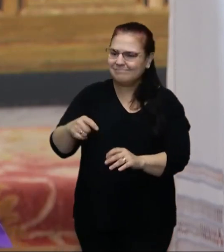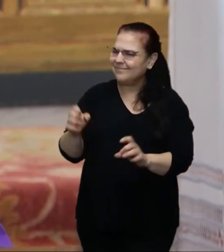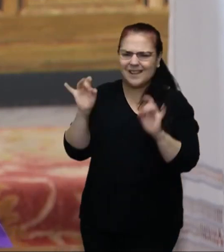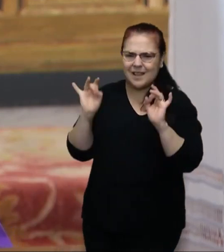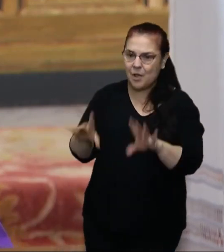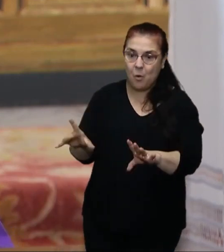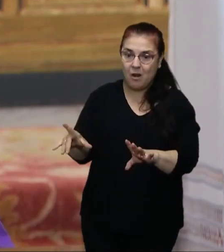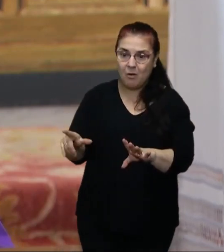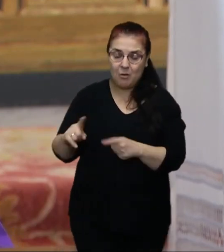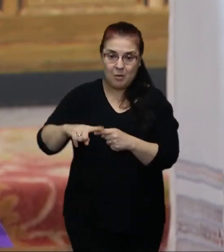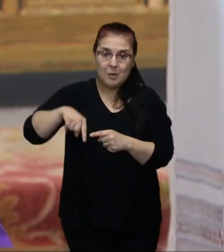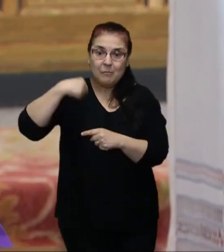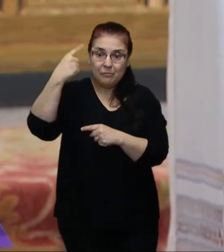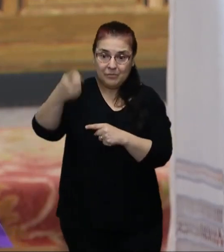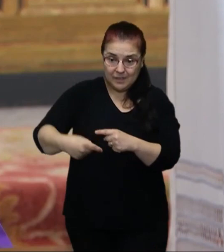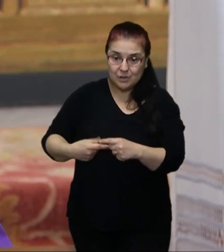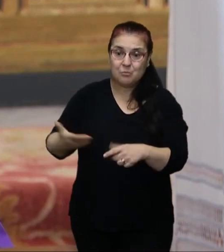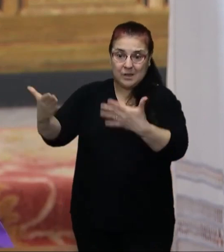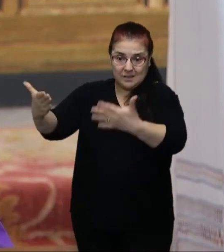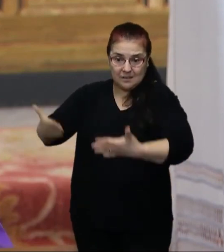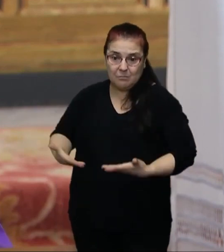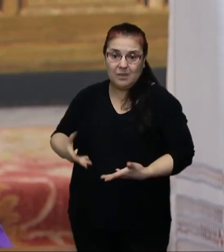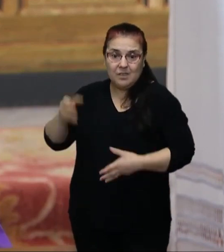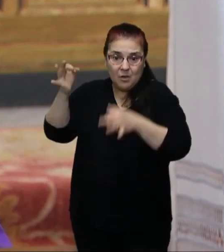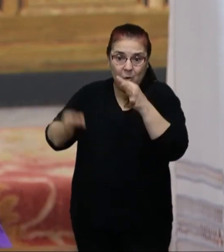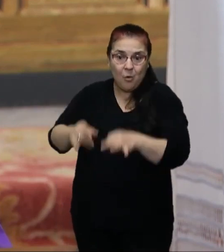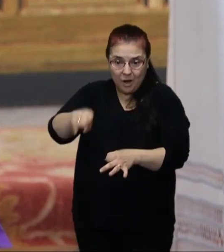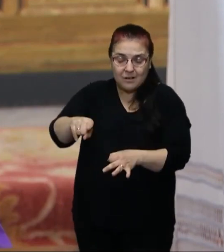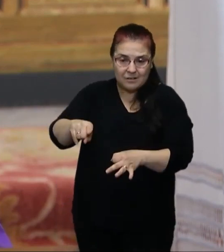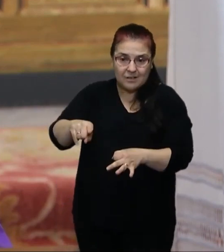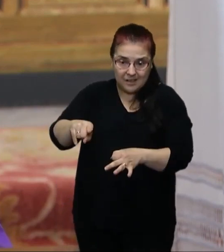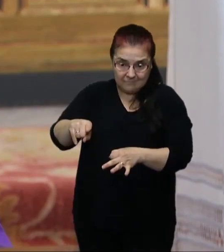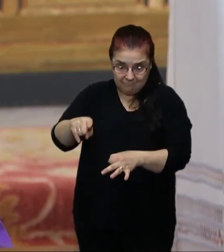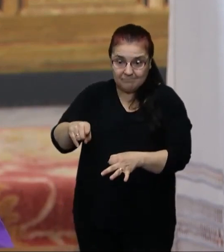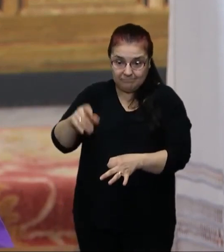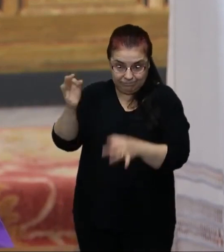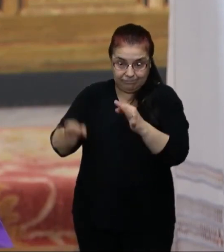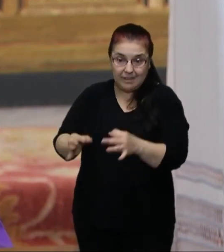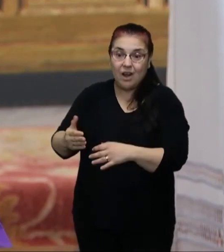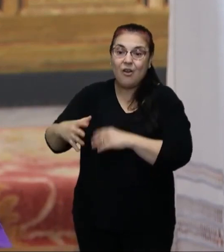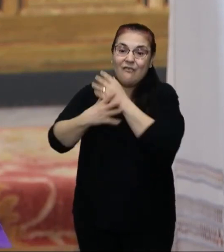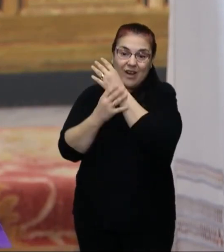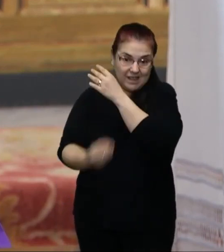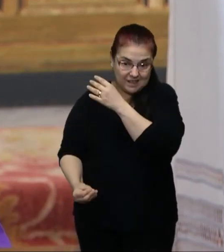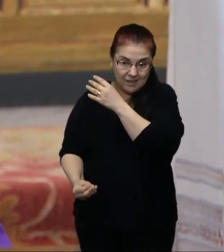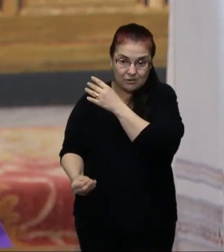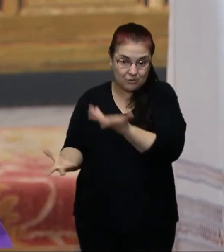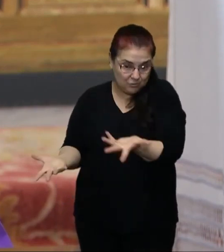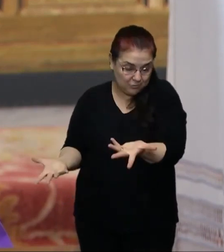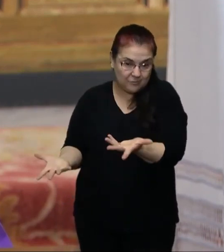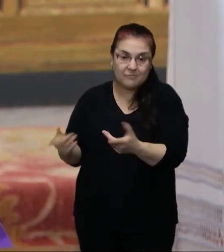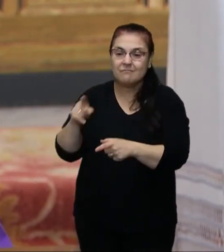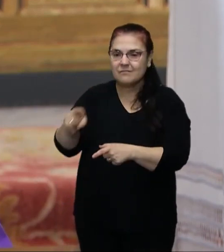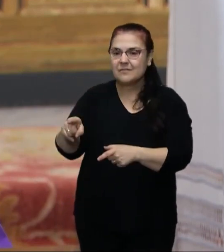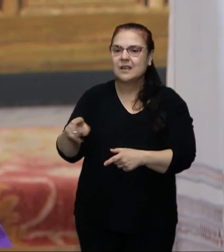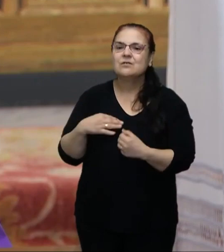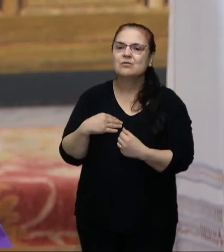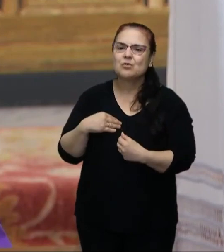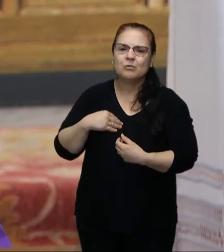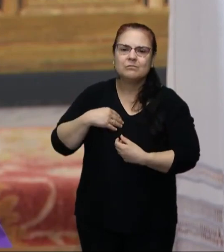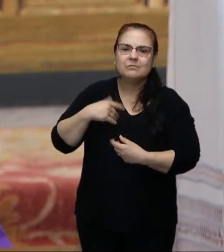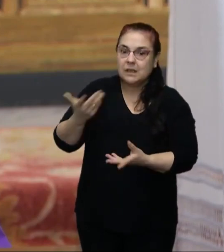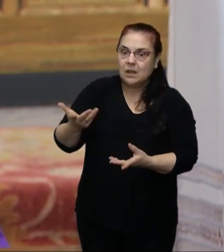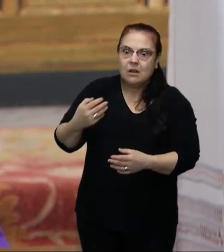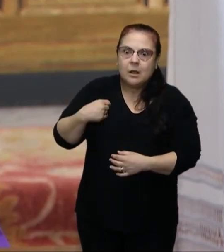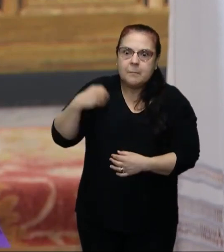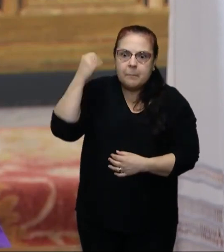les invita a juzgar ese caso a los fariseos, y ellos, como no sospechan de momento que se trata de